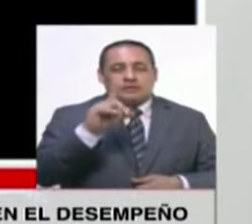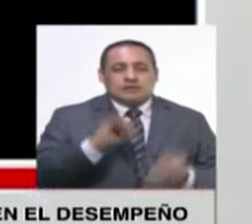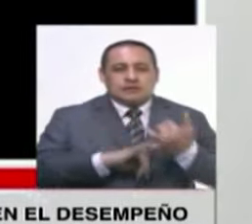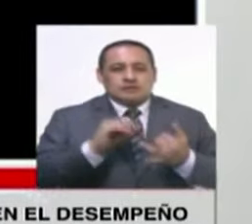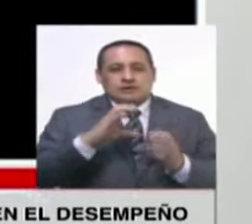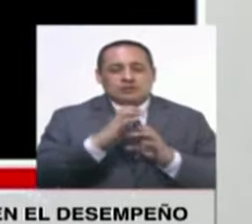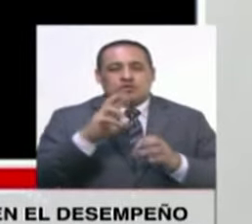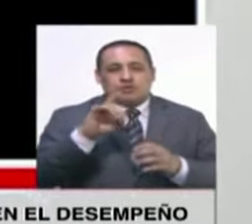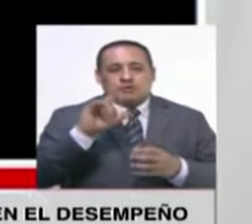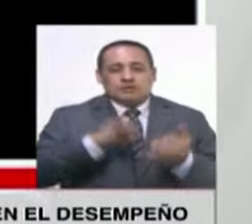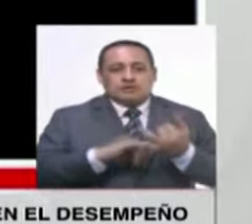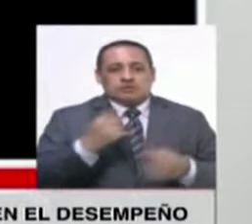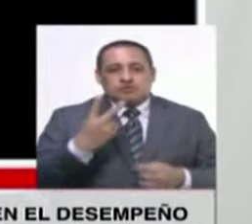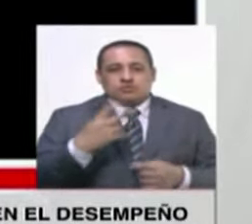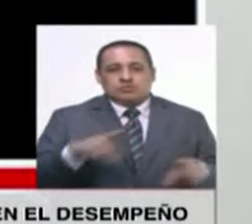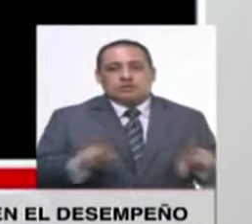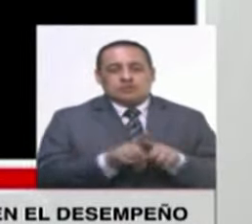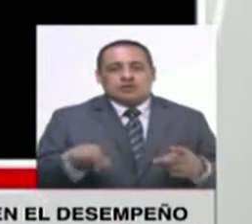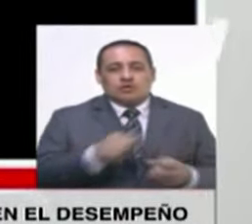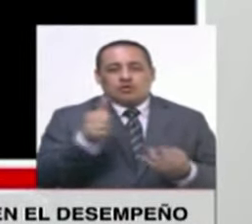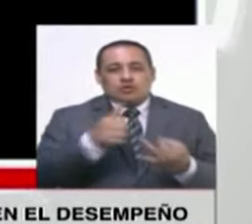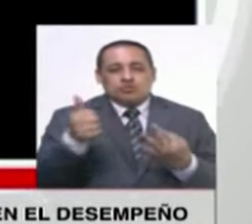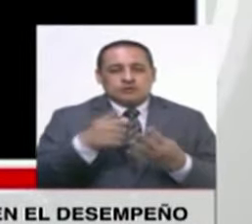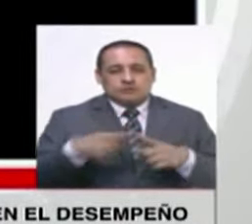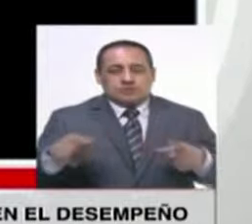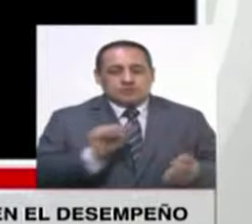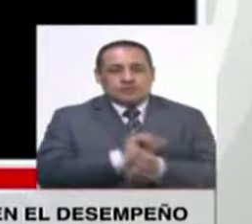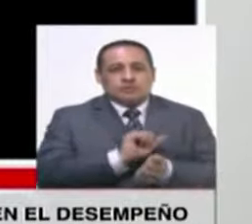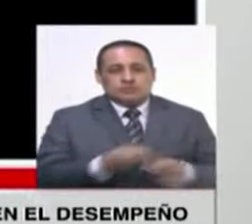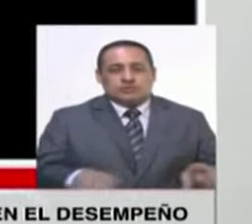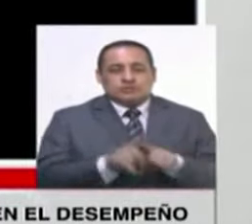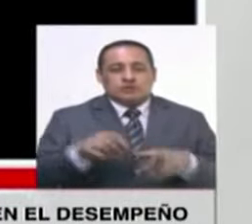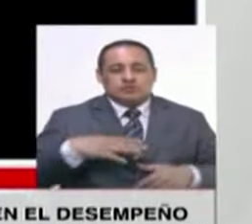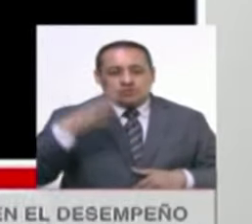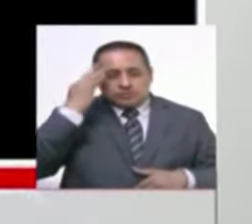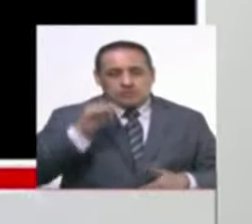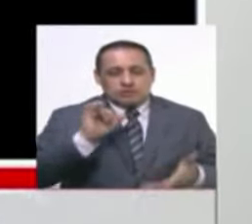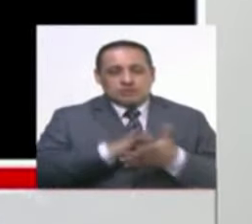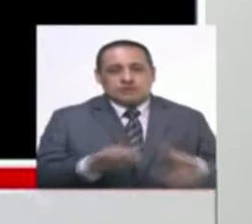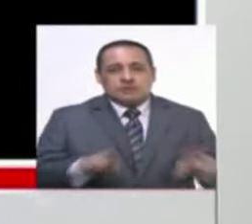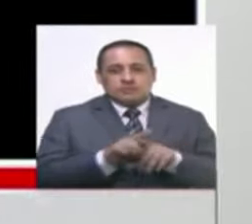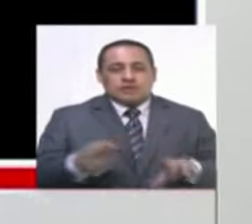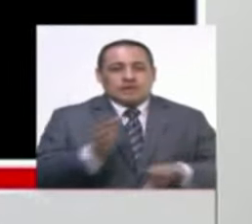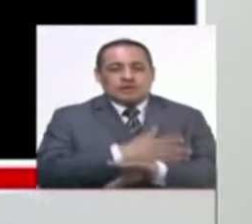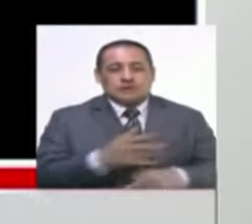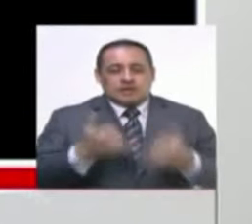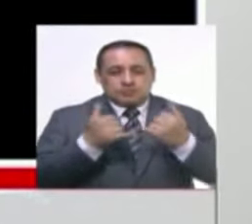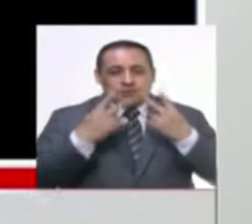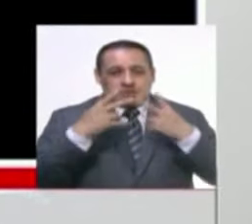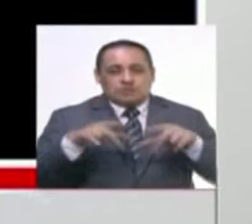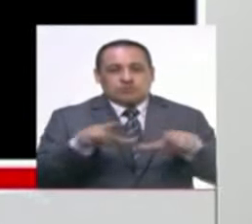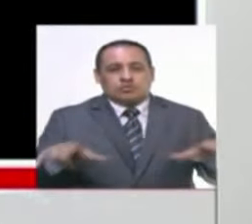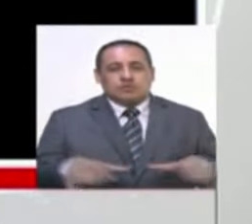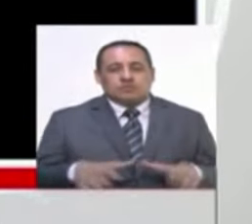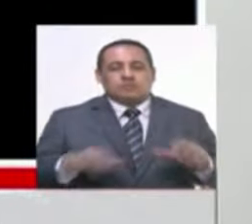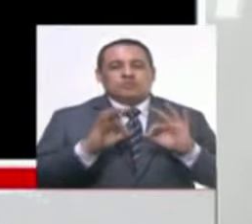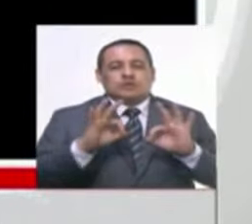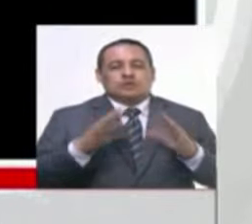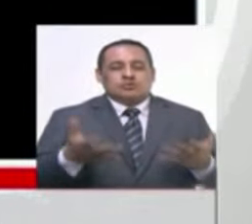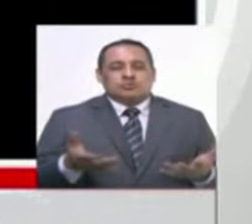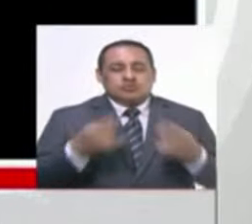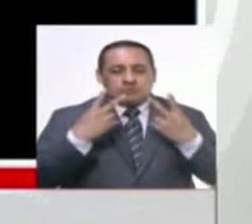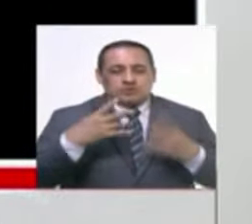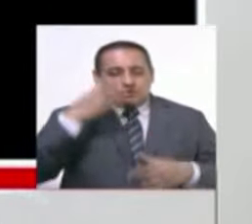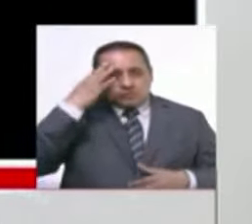donde están recluidos otro tipo de reos. Yo creo que en el donde está actualmente corre un gran riesgo